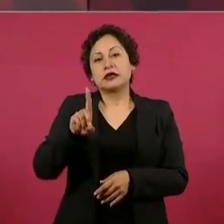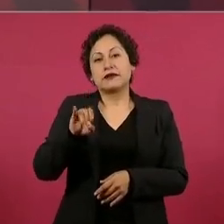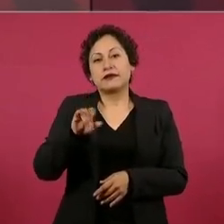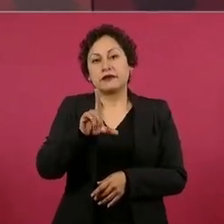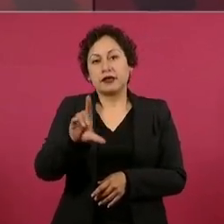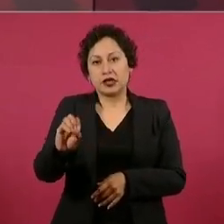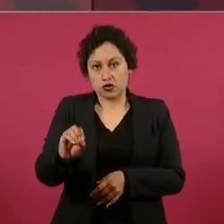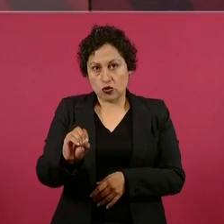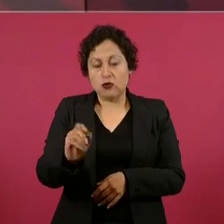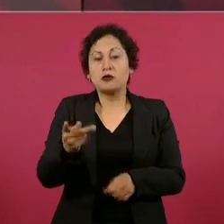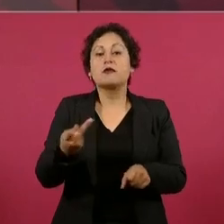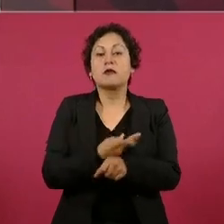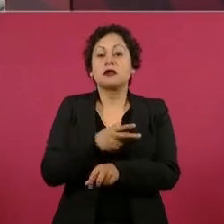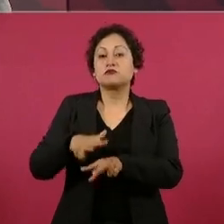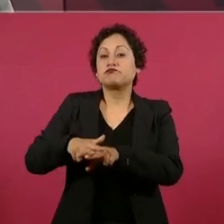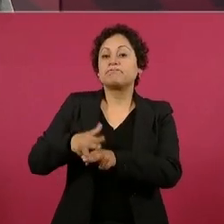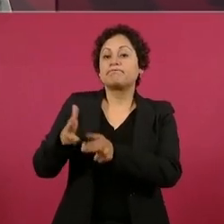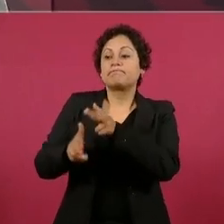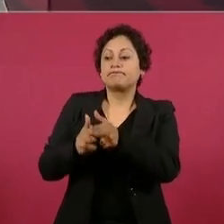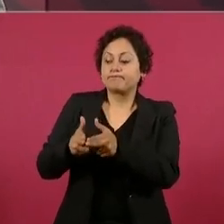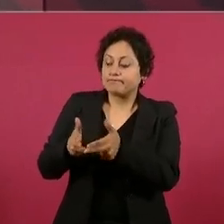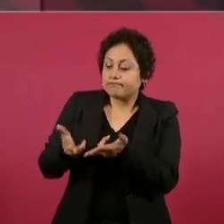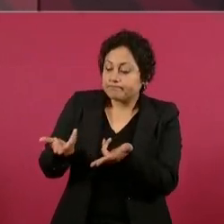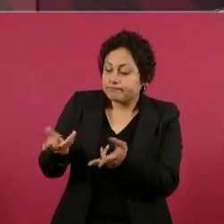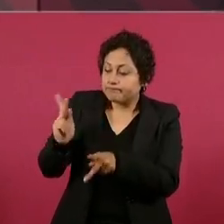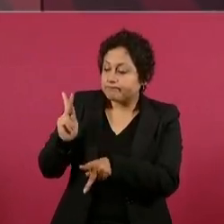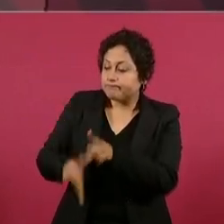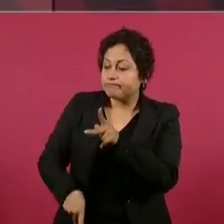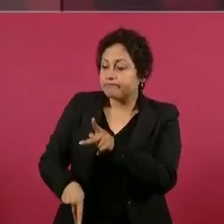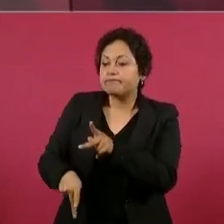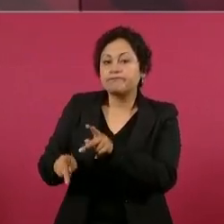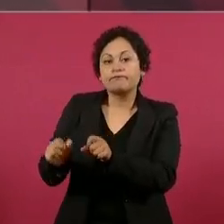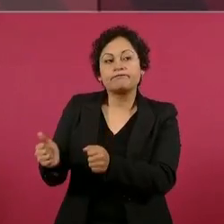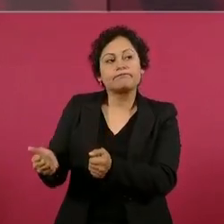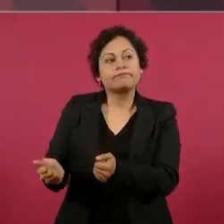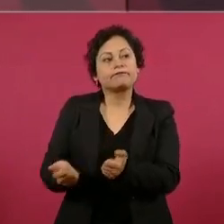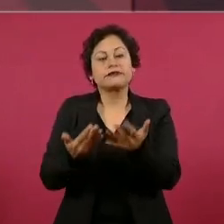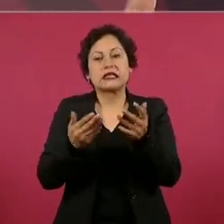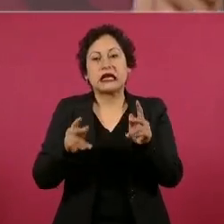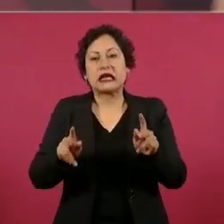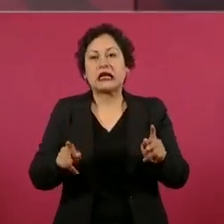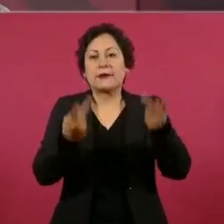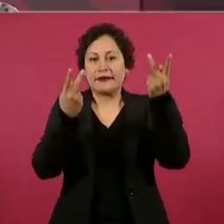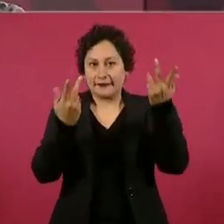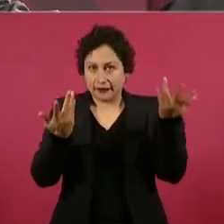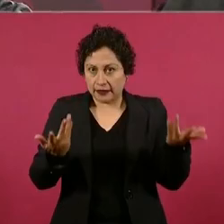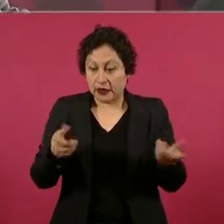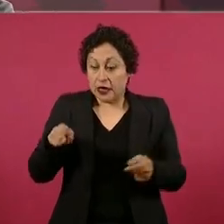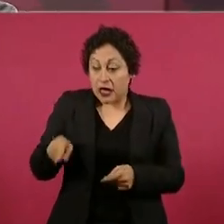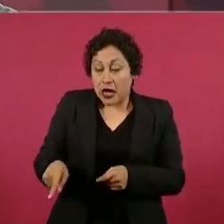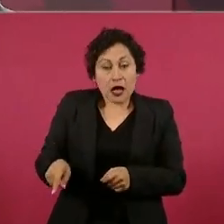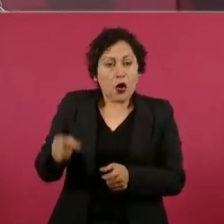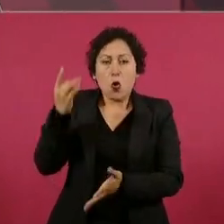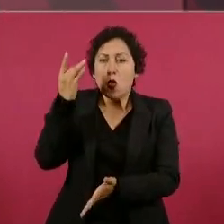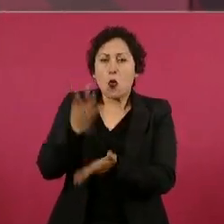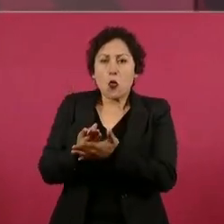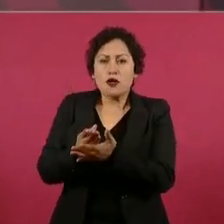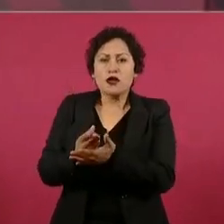que se privatizan los ferrocarriles, se quedan los de carga, que se los entregan a